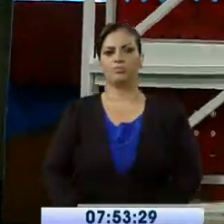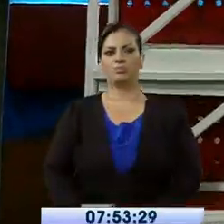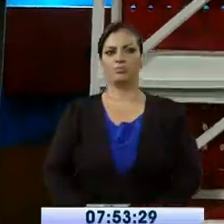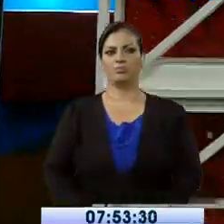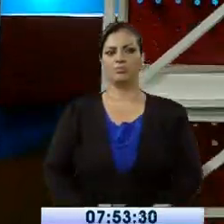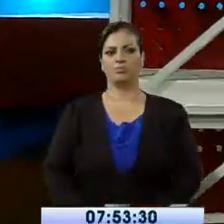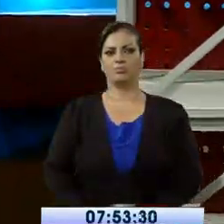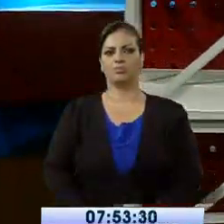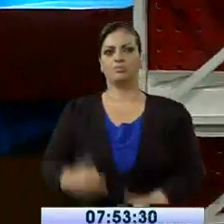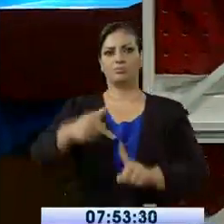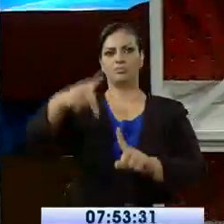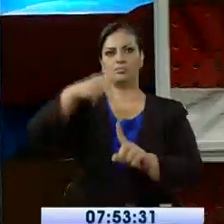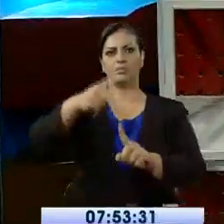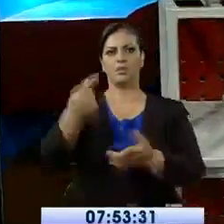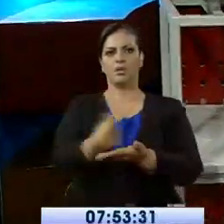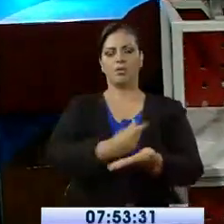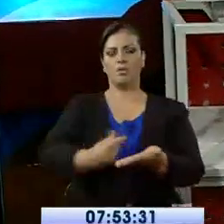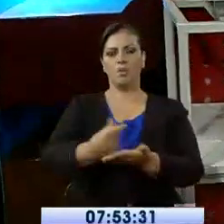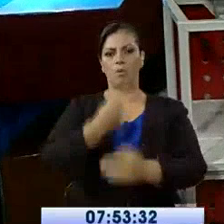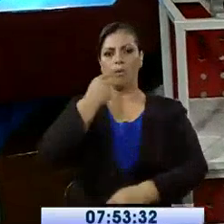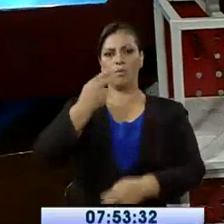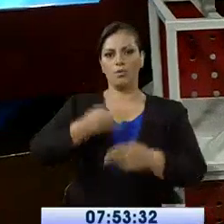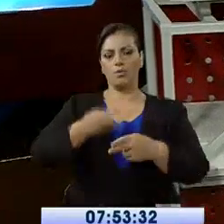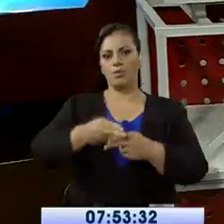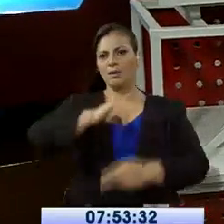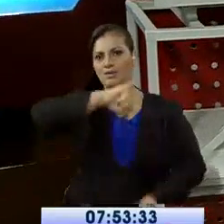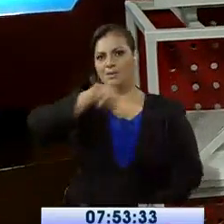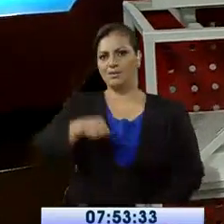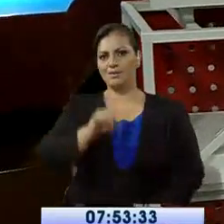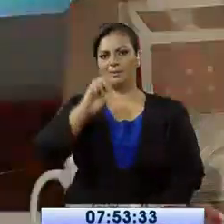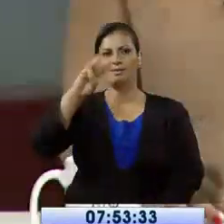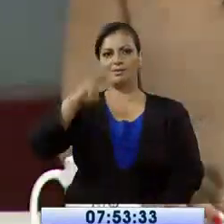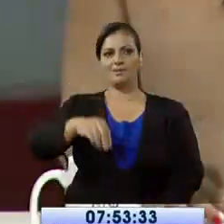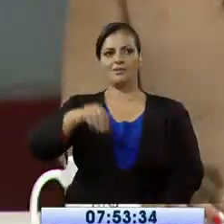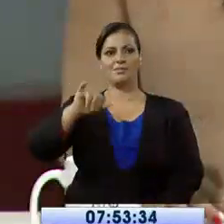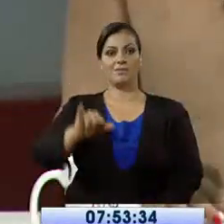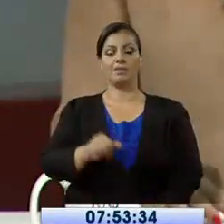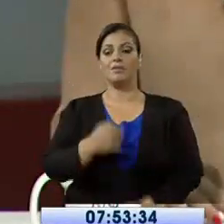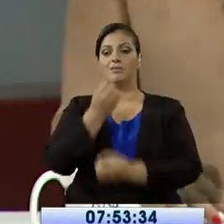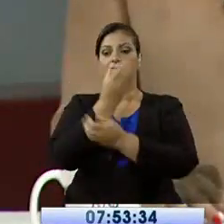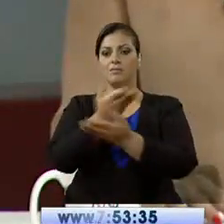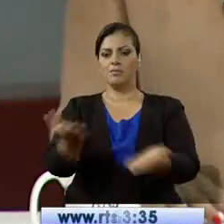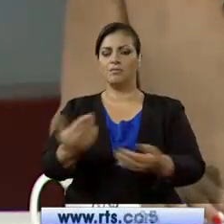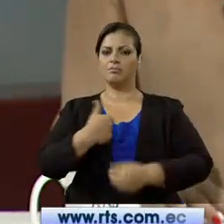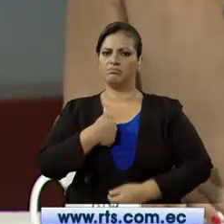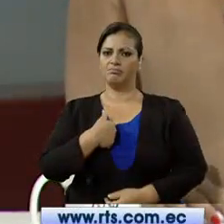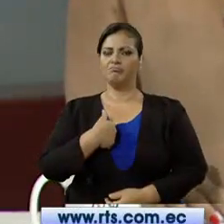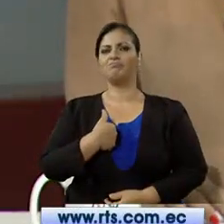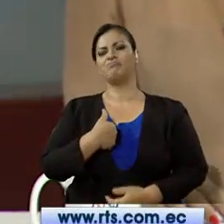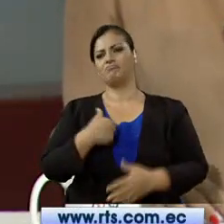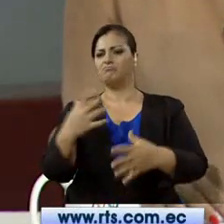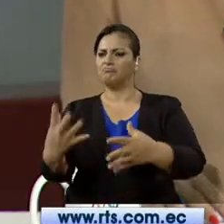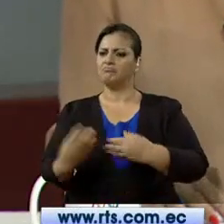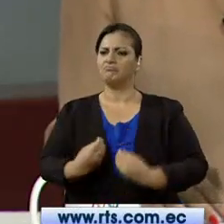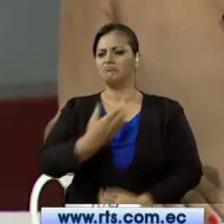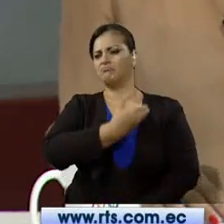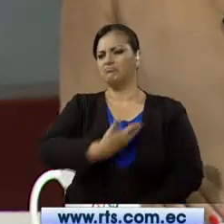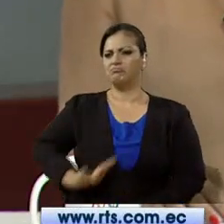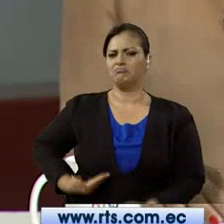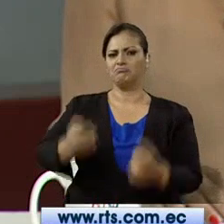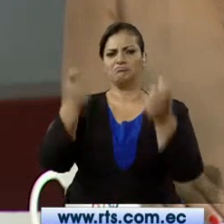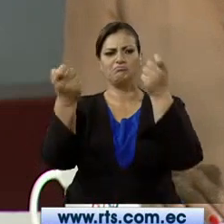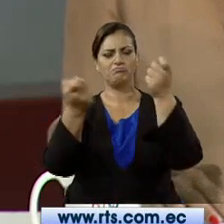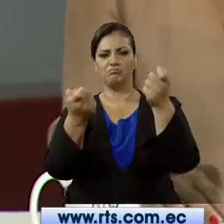El prefecto del Guayas, Jimmy Jairala, anunció que no postulará por la presidencia de la República en las elecciones del 2017.